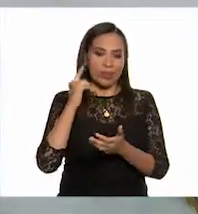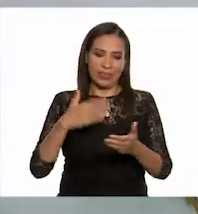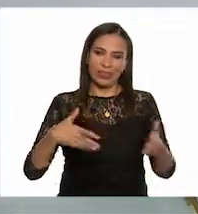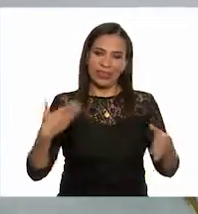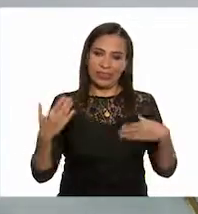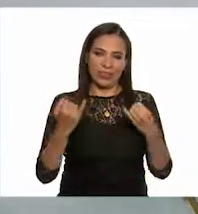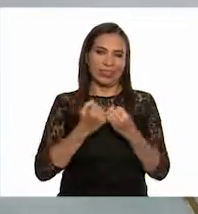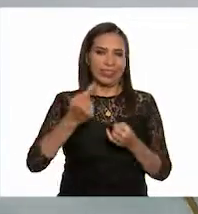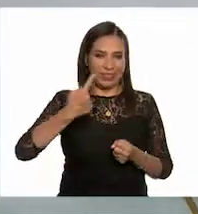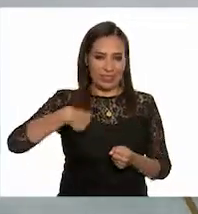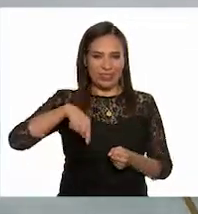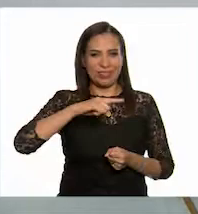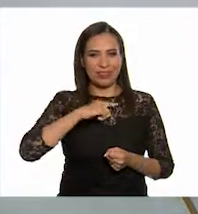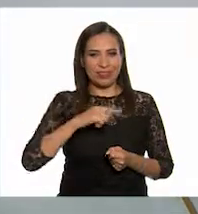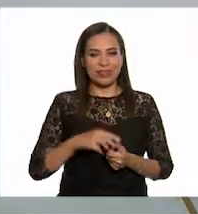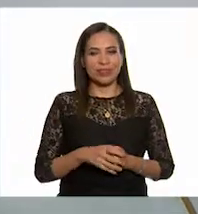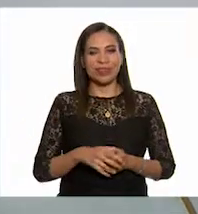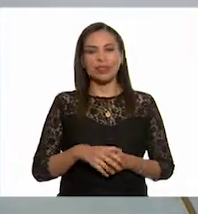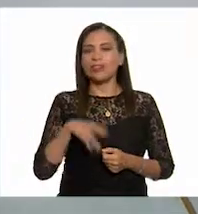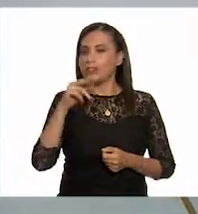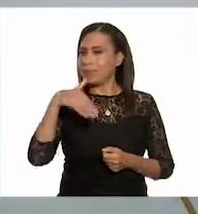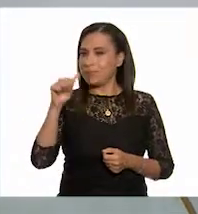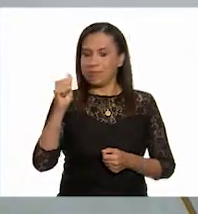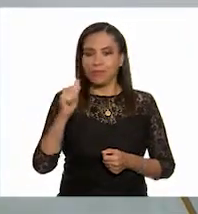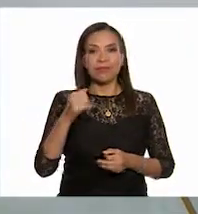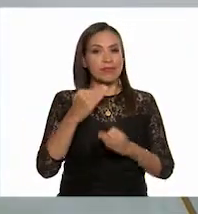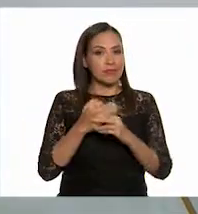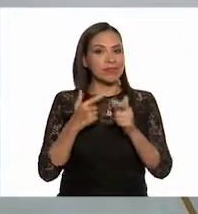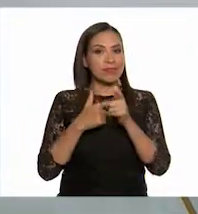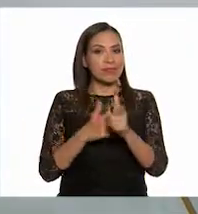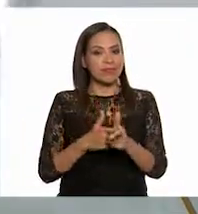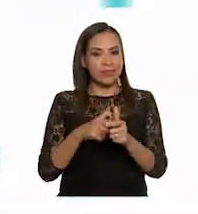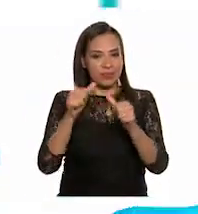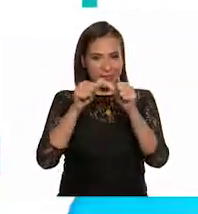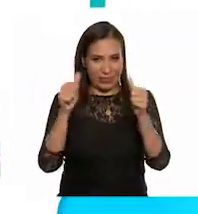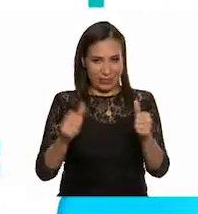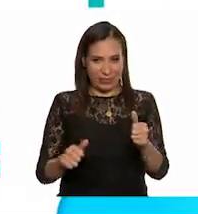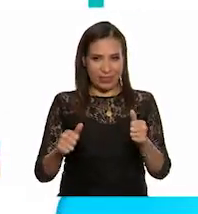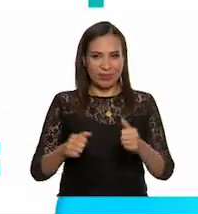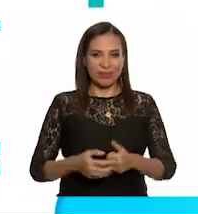hayan disfrutado tanto como nosotros. No te vayas, porque continuamos con arte.